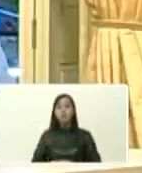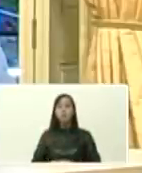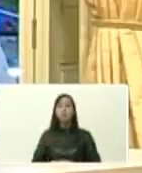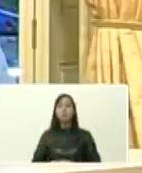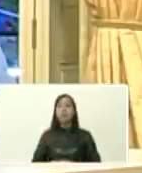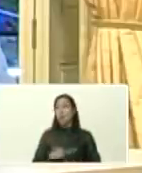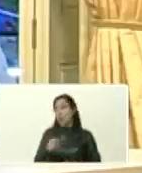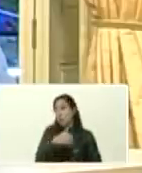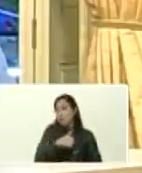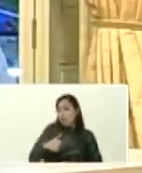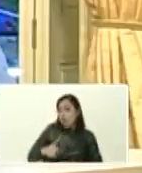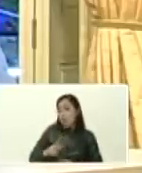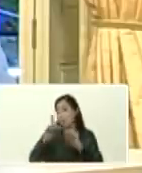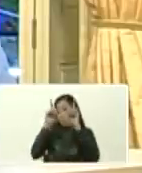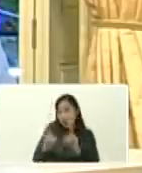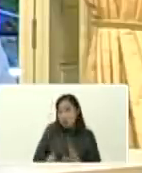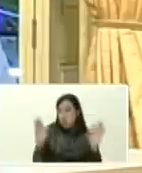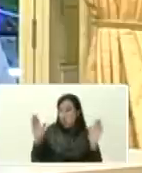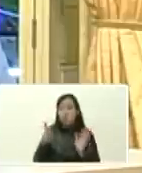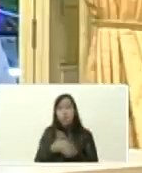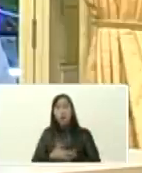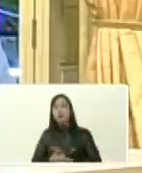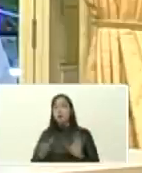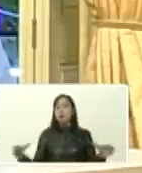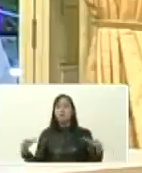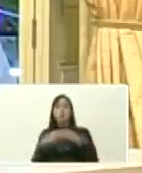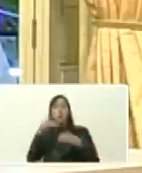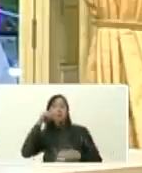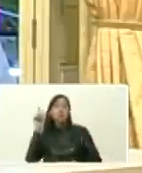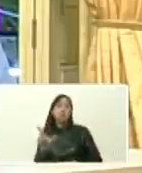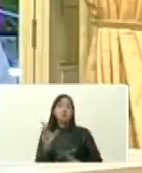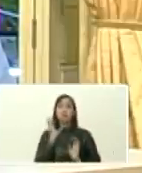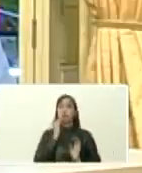Que usted quiere votar por el PSUV, por el Gran Polo Patriótico.